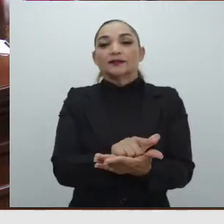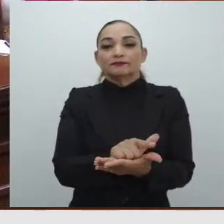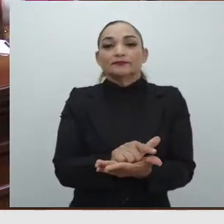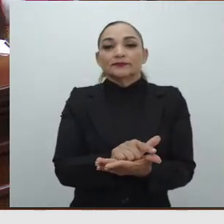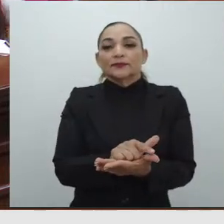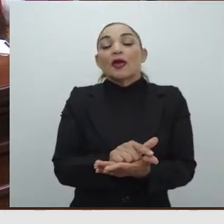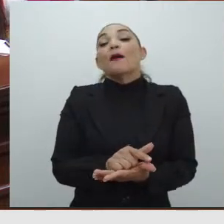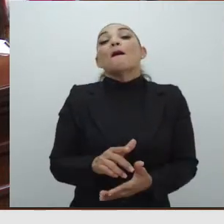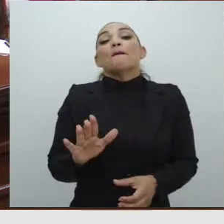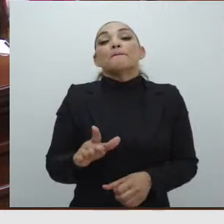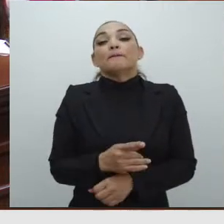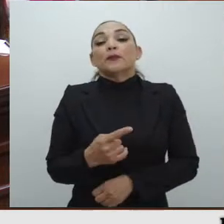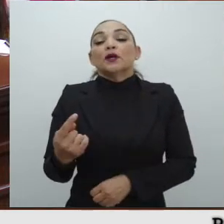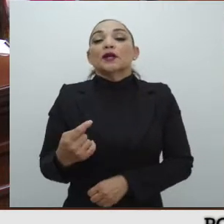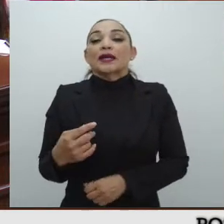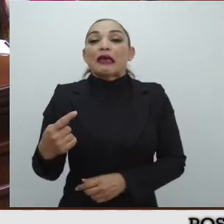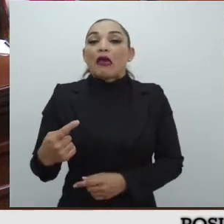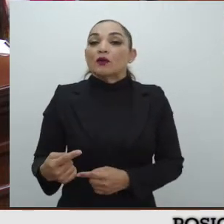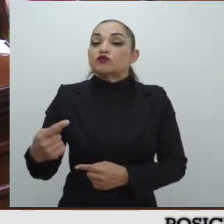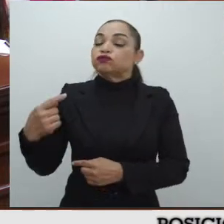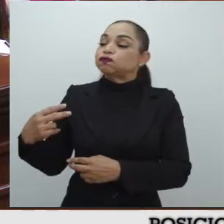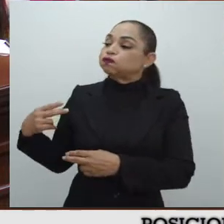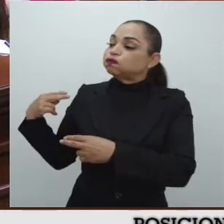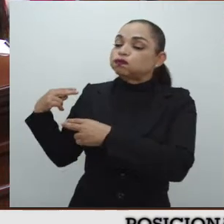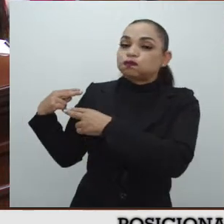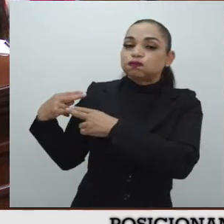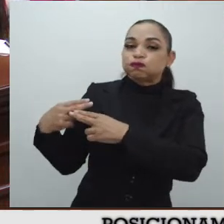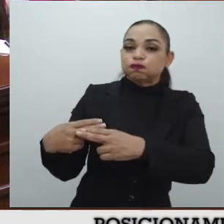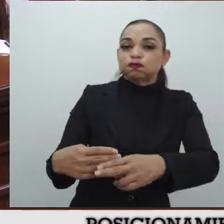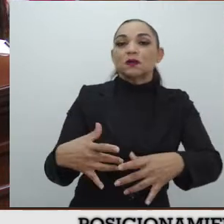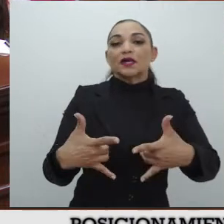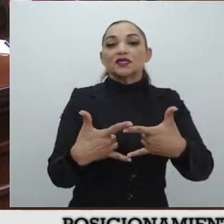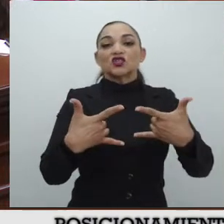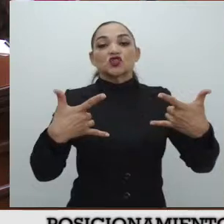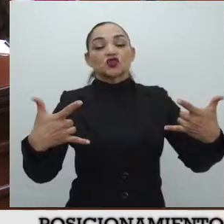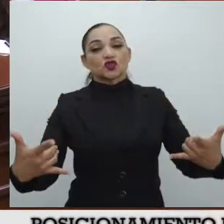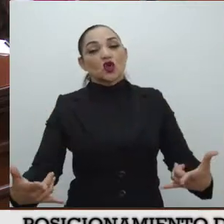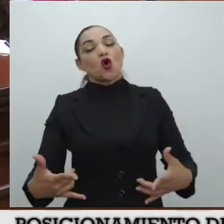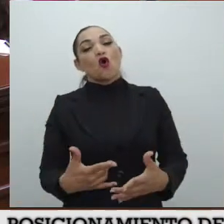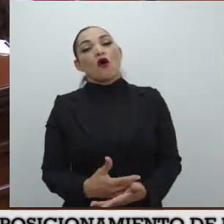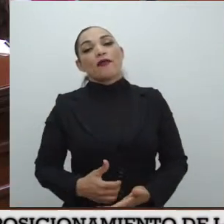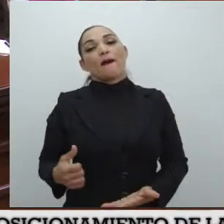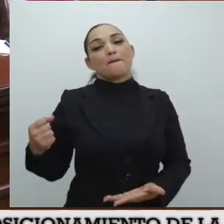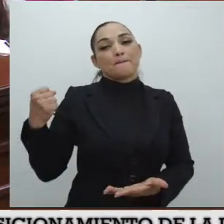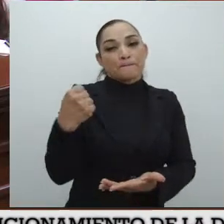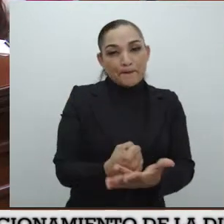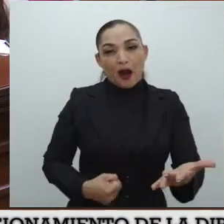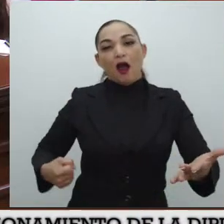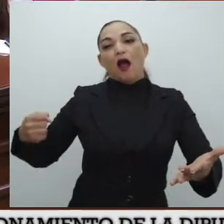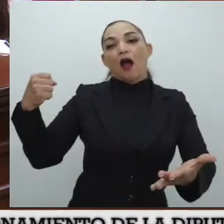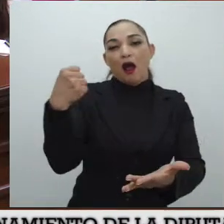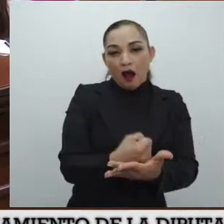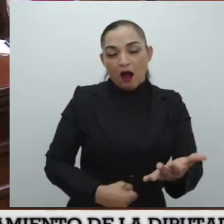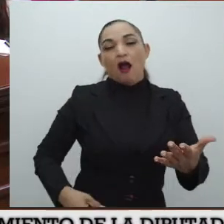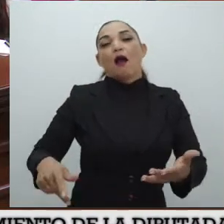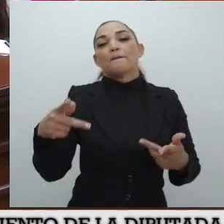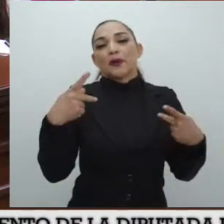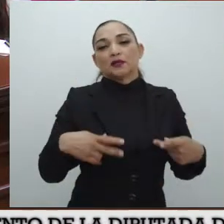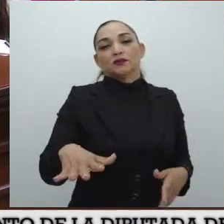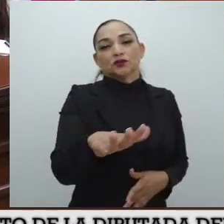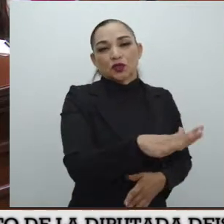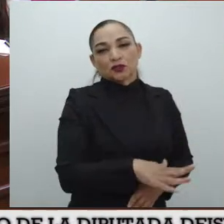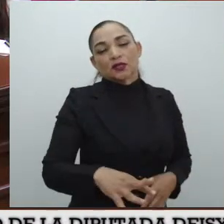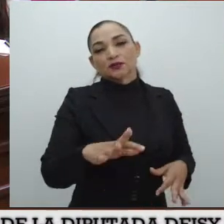pesar de que la historia, la lucha de la clase trabajadora ha rendido frutos y podemos disfrutar